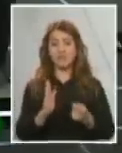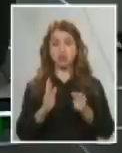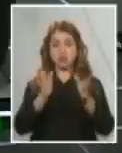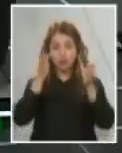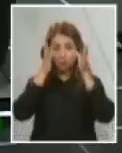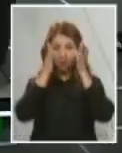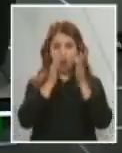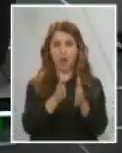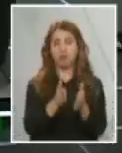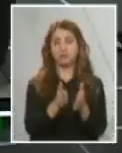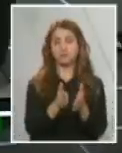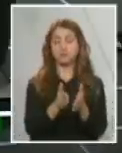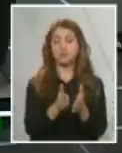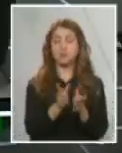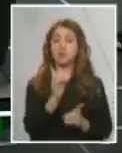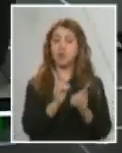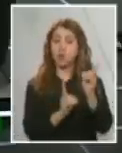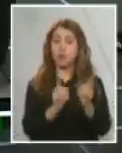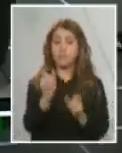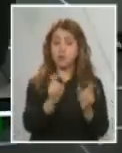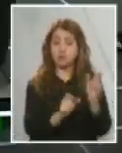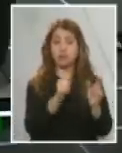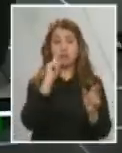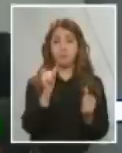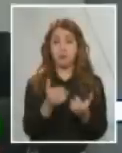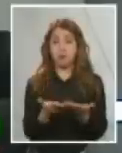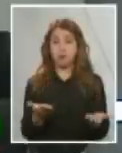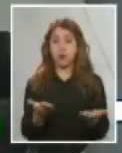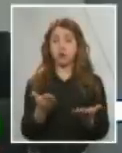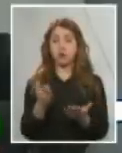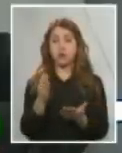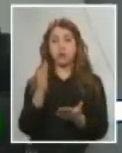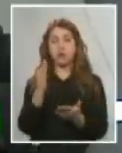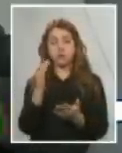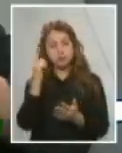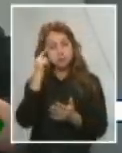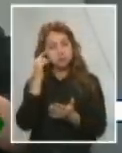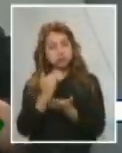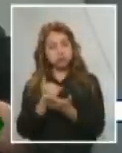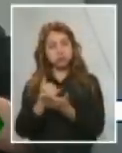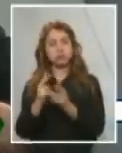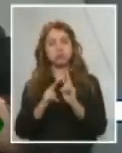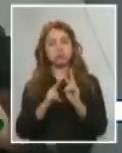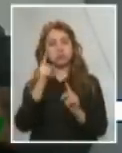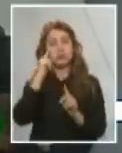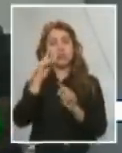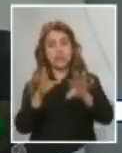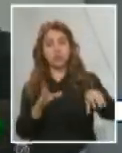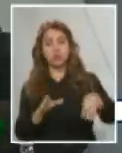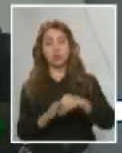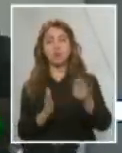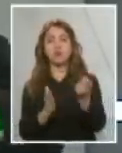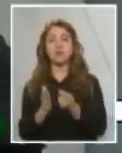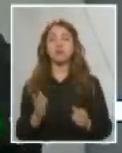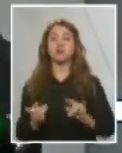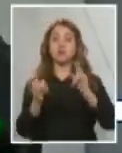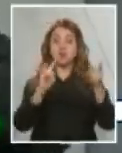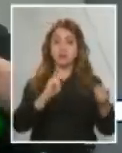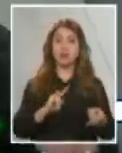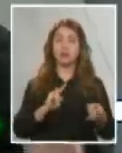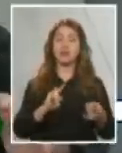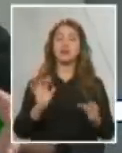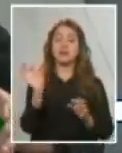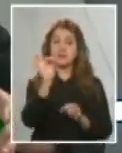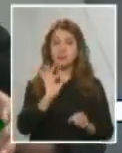enfocado quizá a cierto usuario, pero bueno, craneémosla un poco más y realmente incluyamos lo que es el diseño universal, que es el diseño